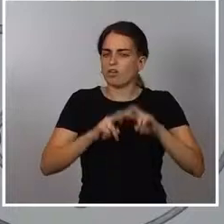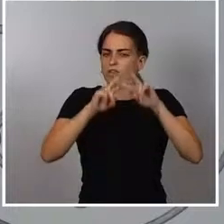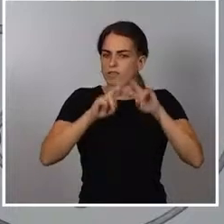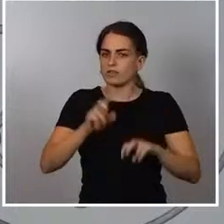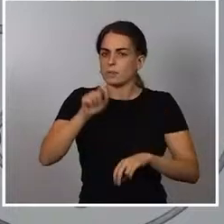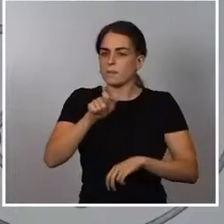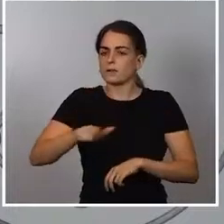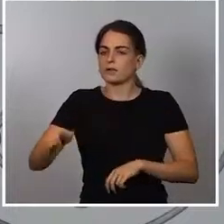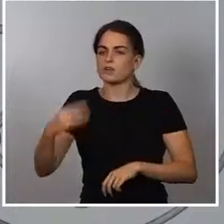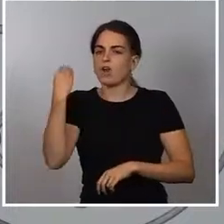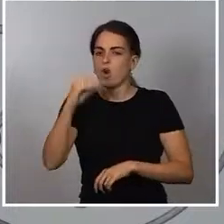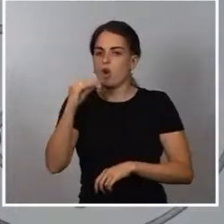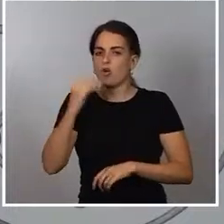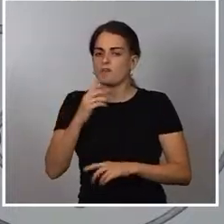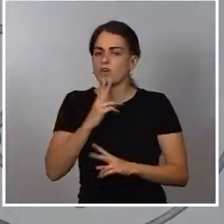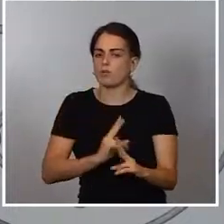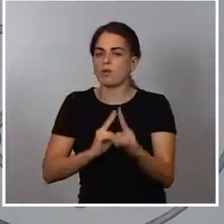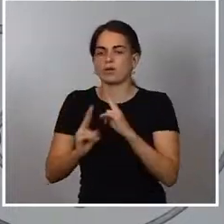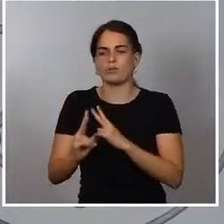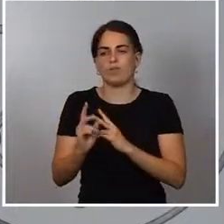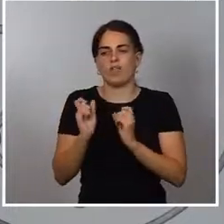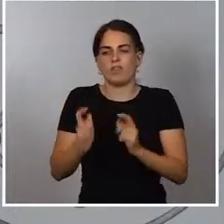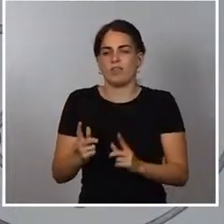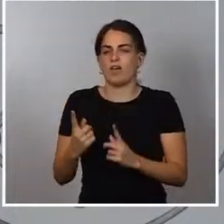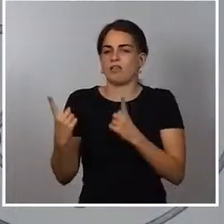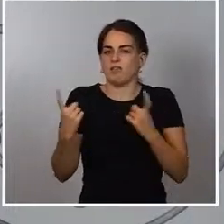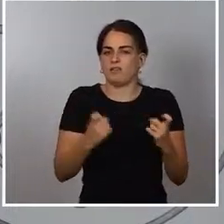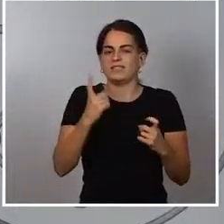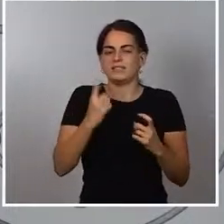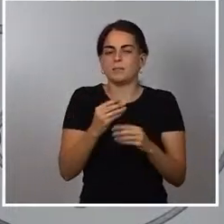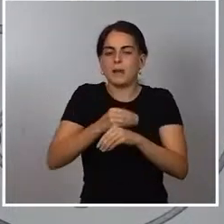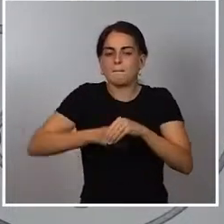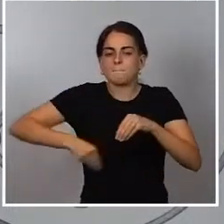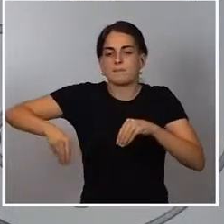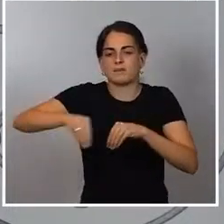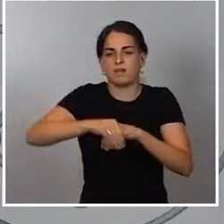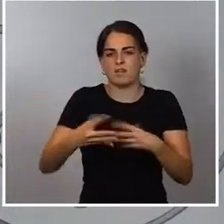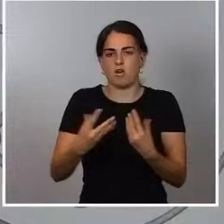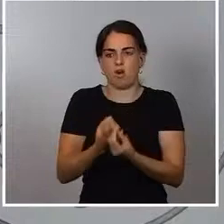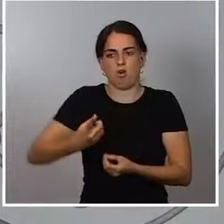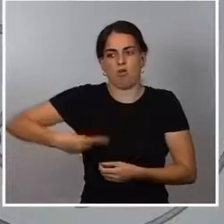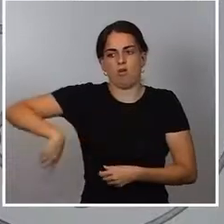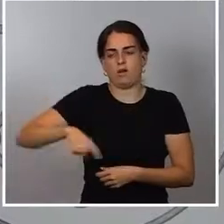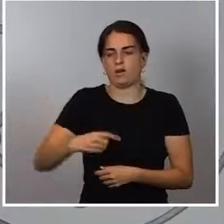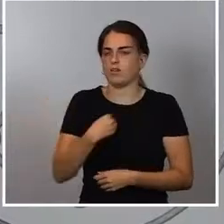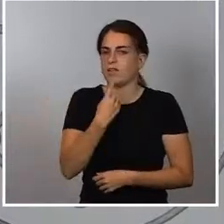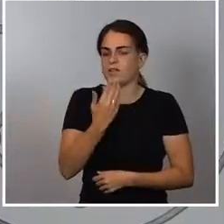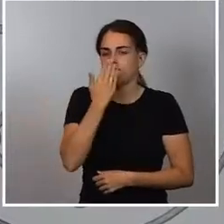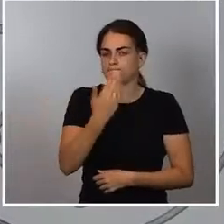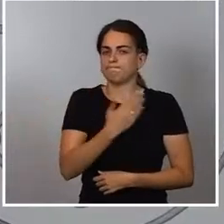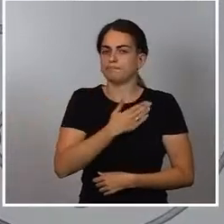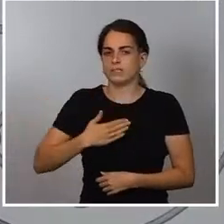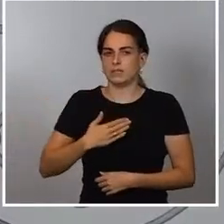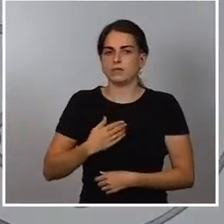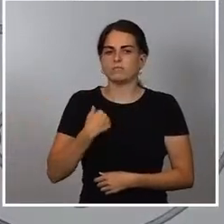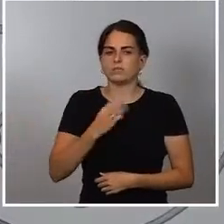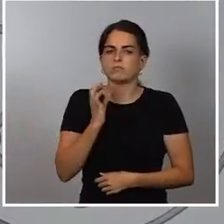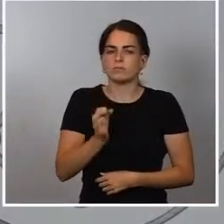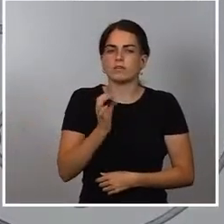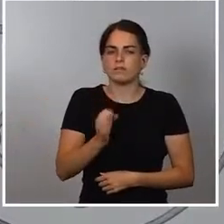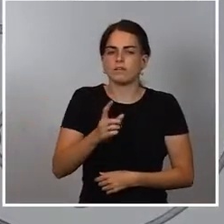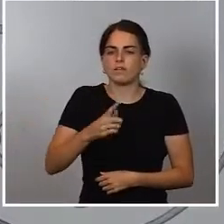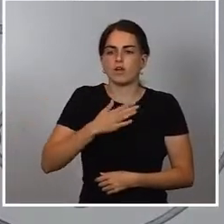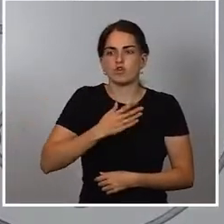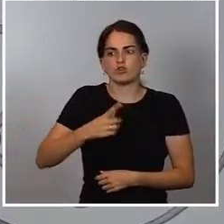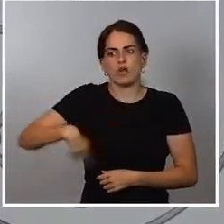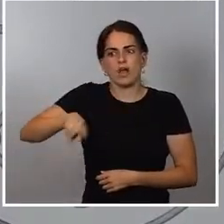que darle respuesta y también empatizar con ellos yo lo quiero decir es verdad que les pedimos que